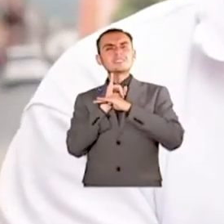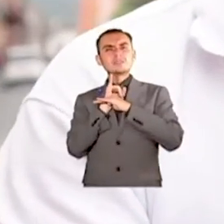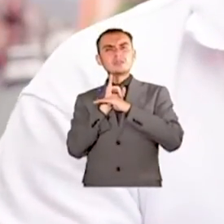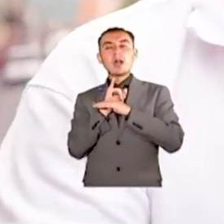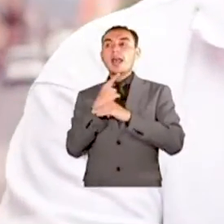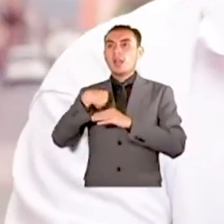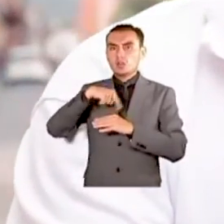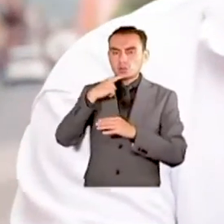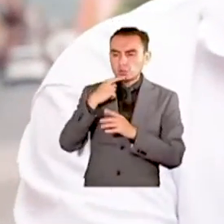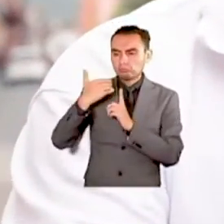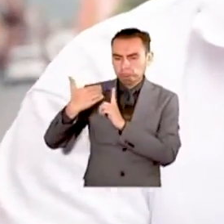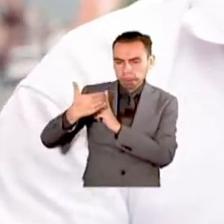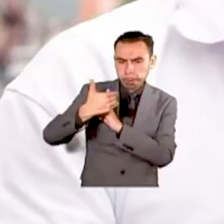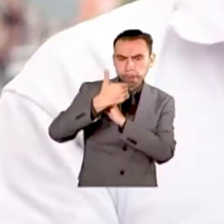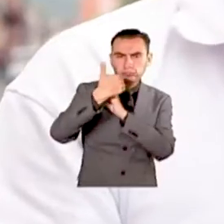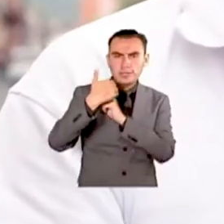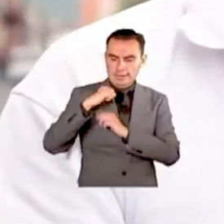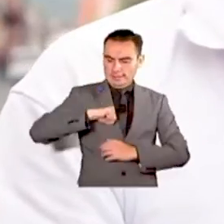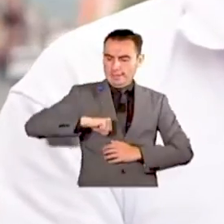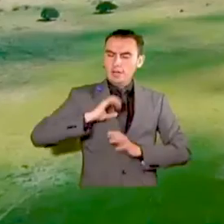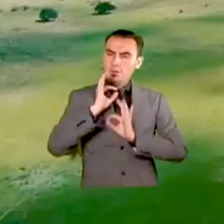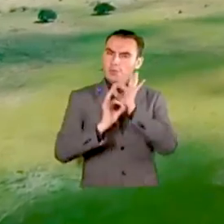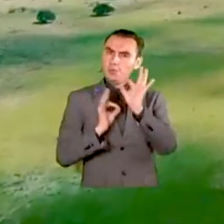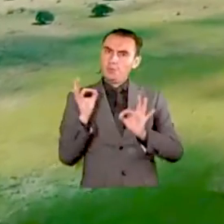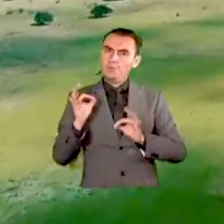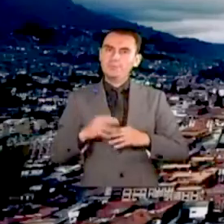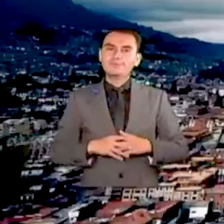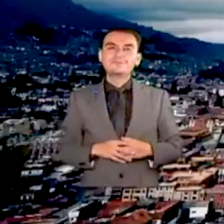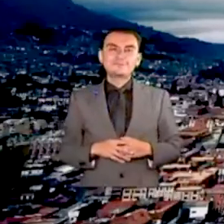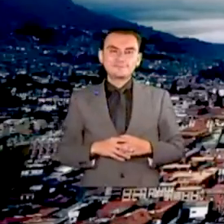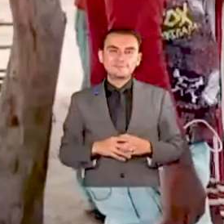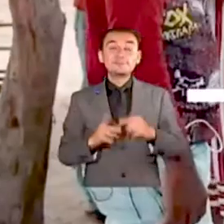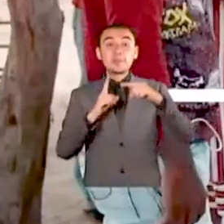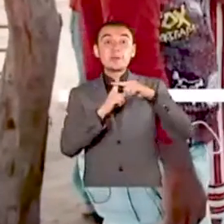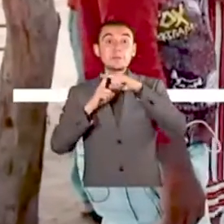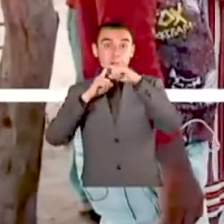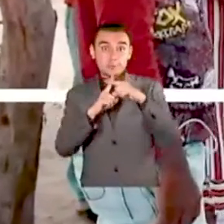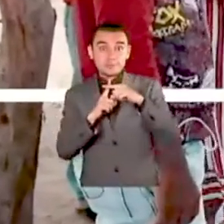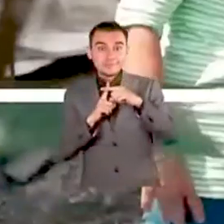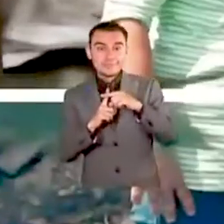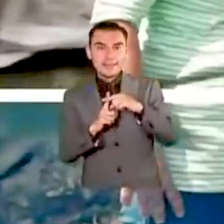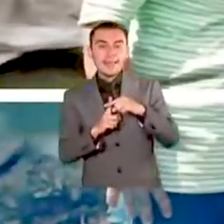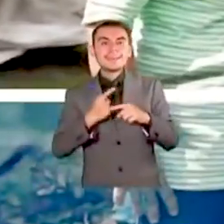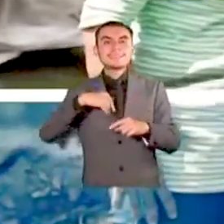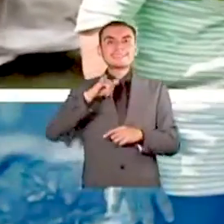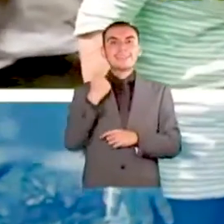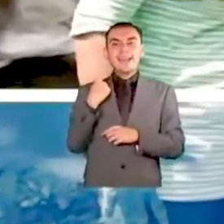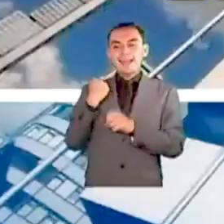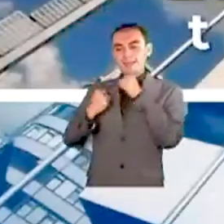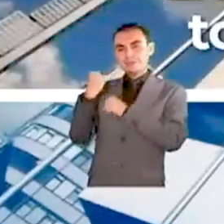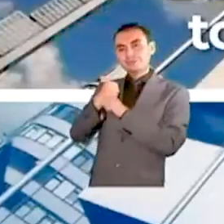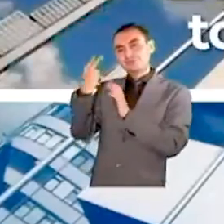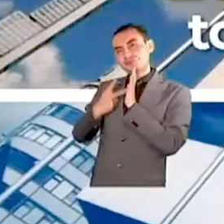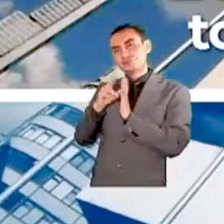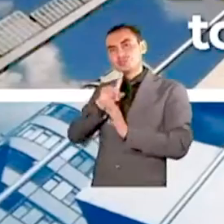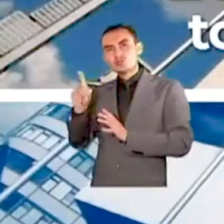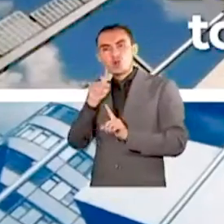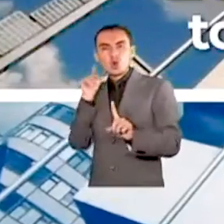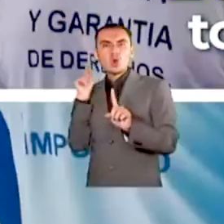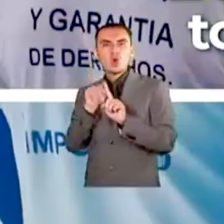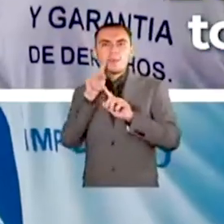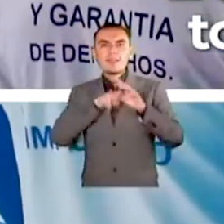que nos cobija y nos hace valer nuestros derechos. La Procuraduría General de la Nación cumplió en el 2021 su